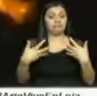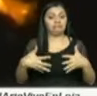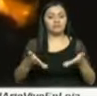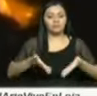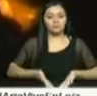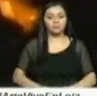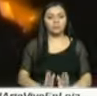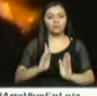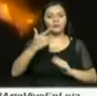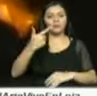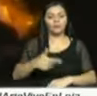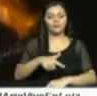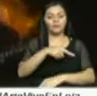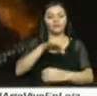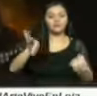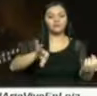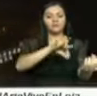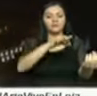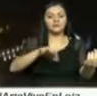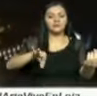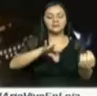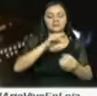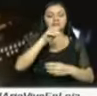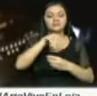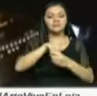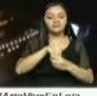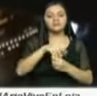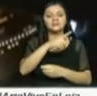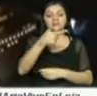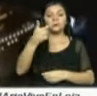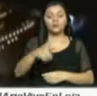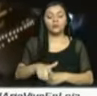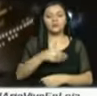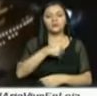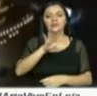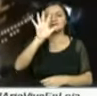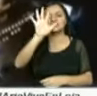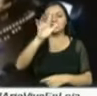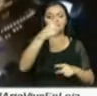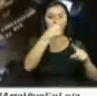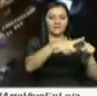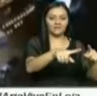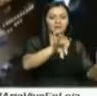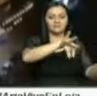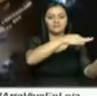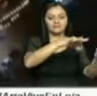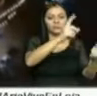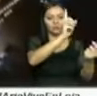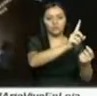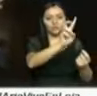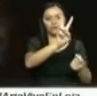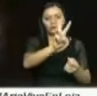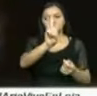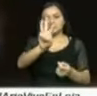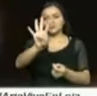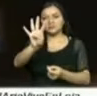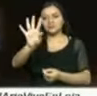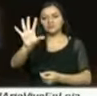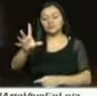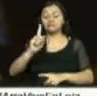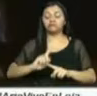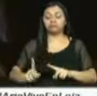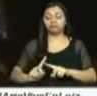Loja, la Orquesta Sinfónica de Loja. Loja tiene 5 orquestas sinfónicas. Realmente la cultura en